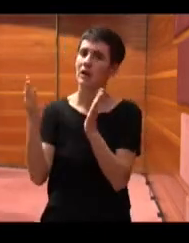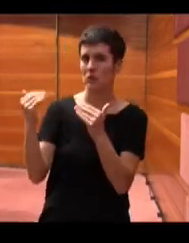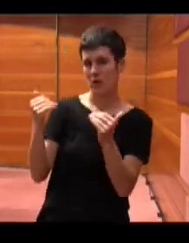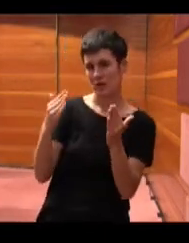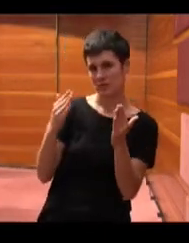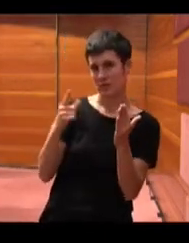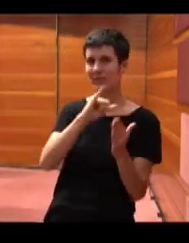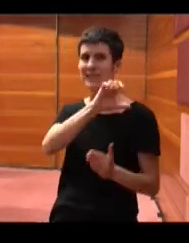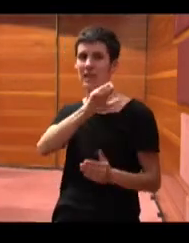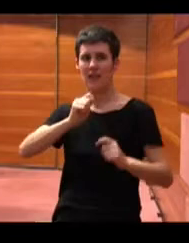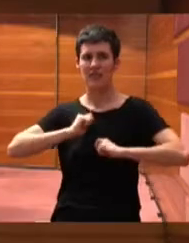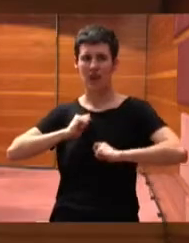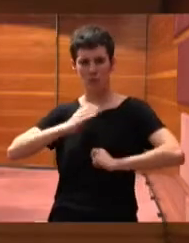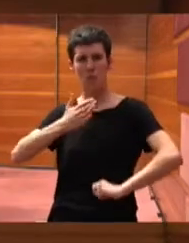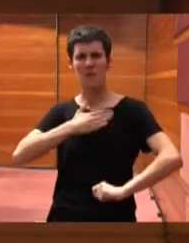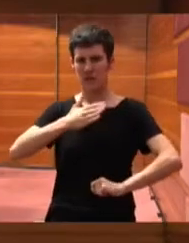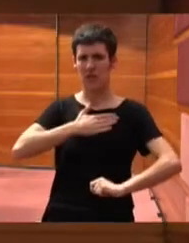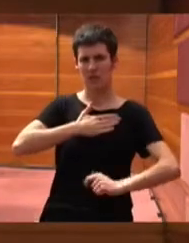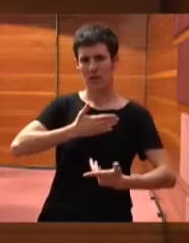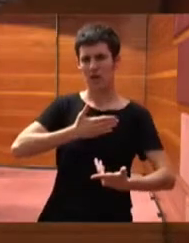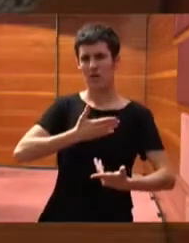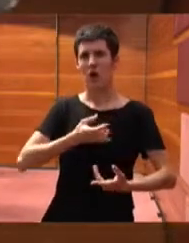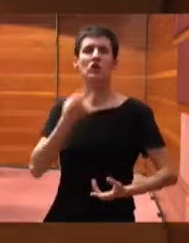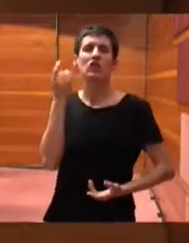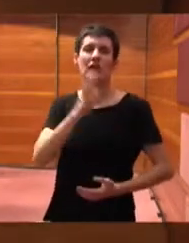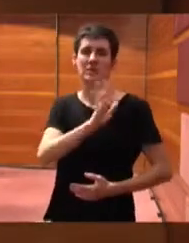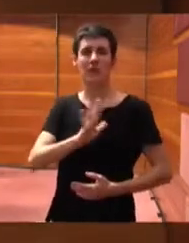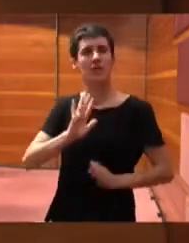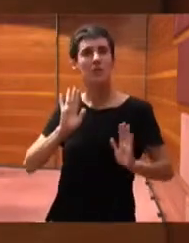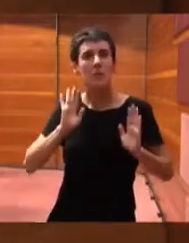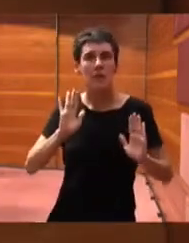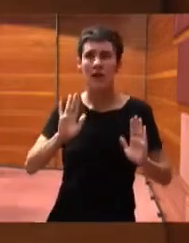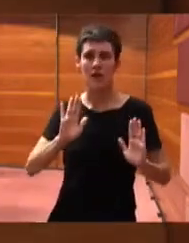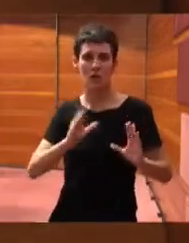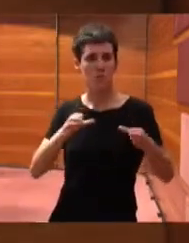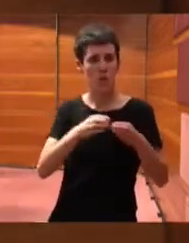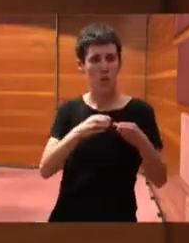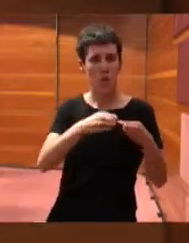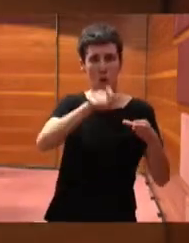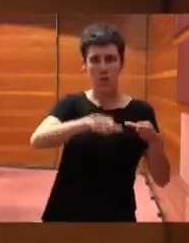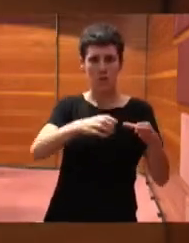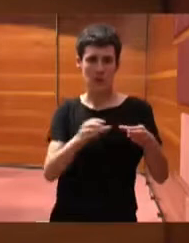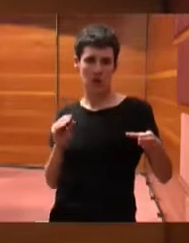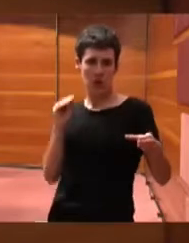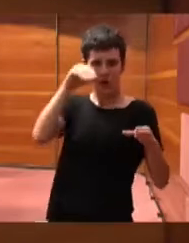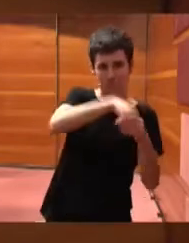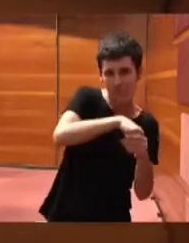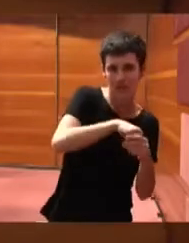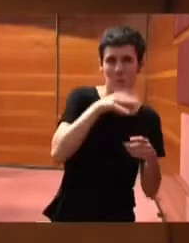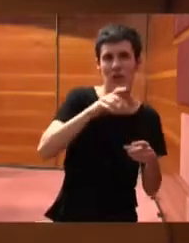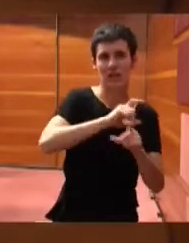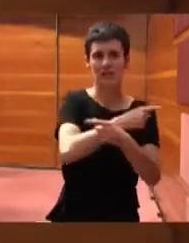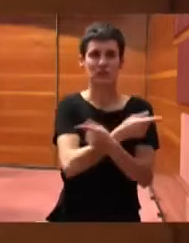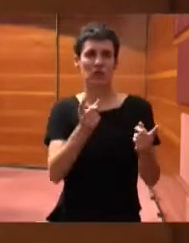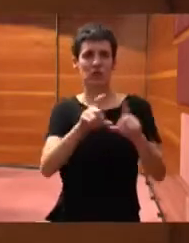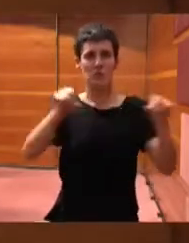da? Pertenencia. La chorrada de que pertenezco a un grupo de gente que se relaciona entre ellas porque todos somos mega empresarios